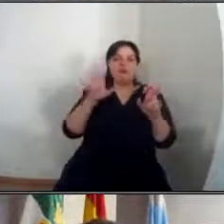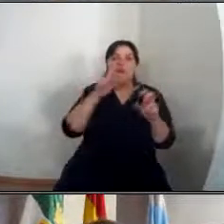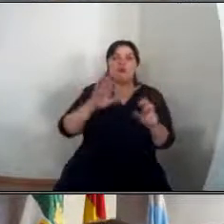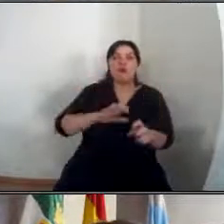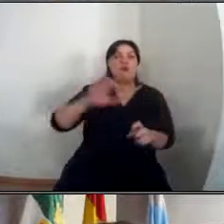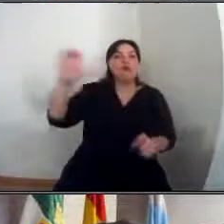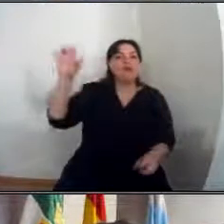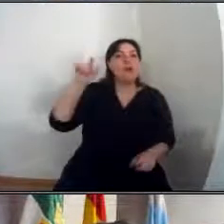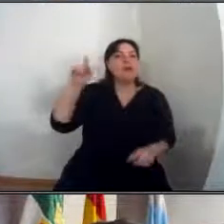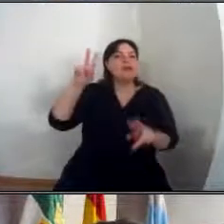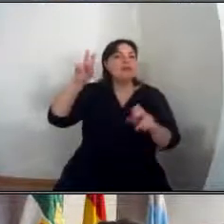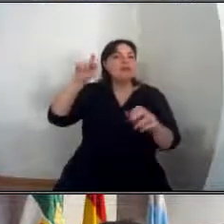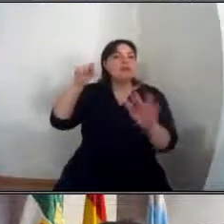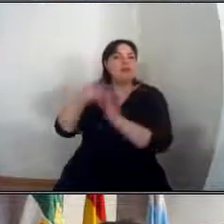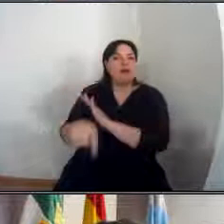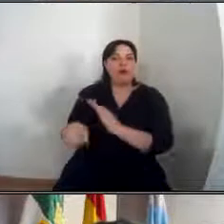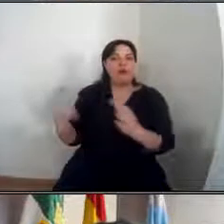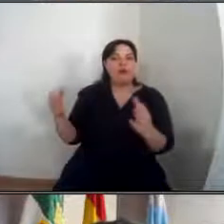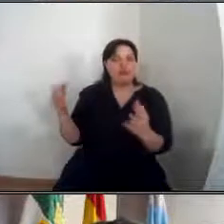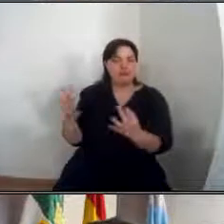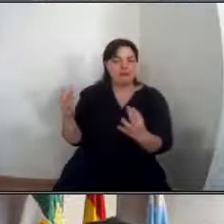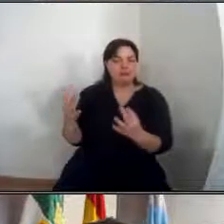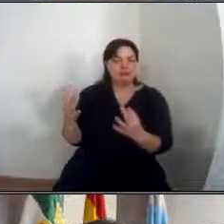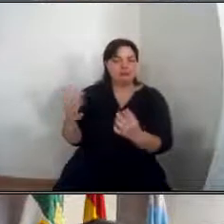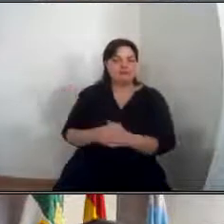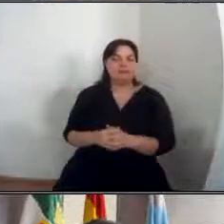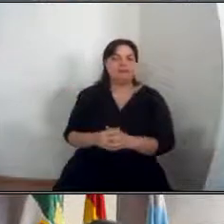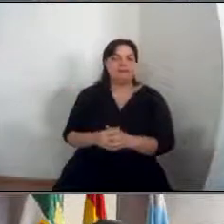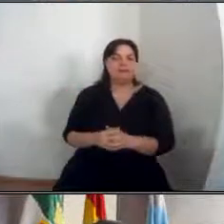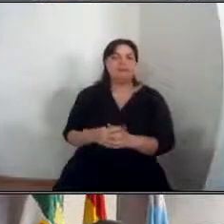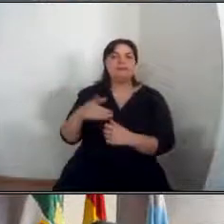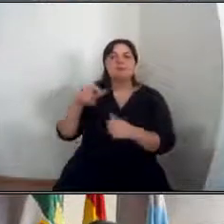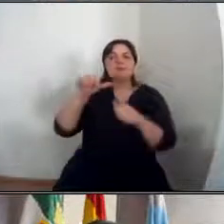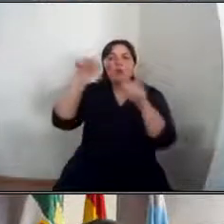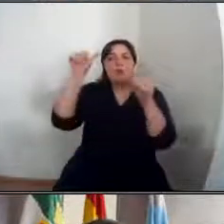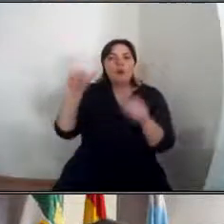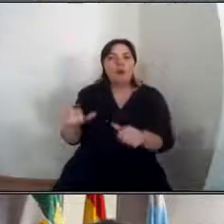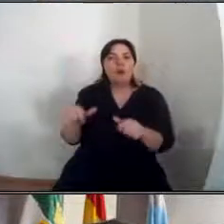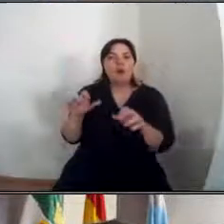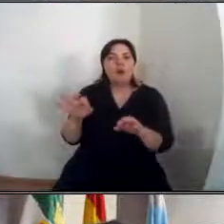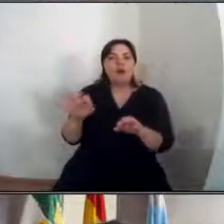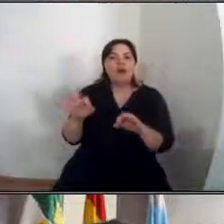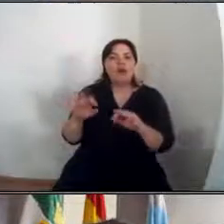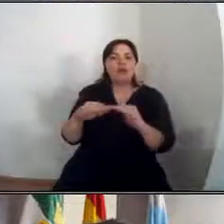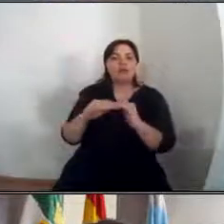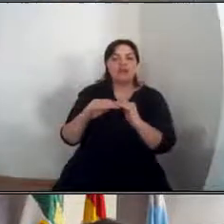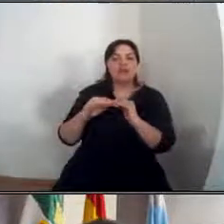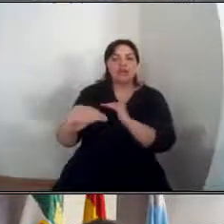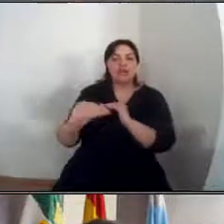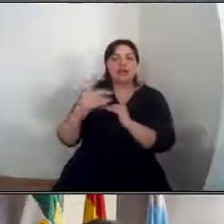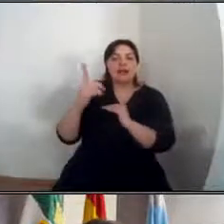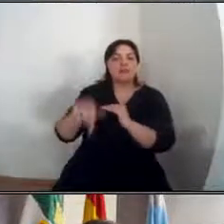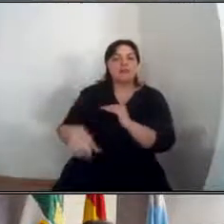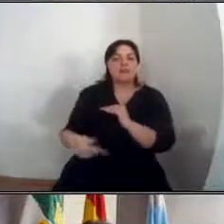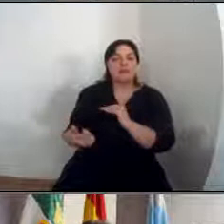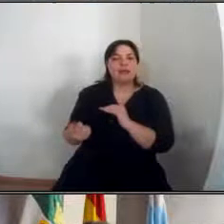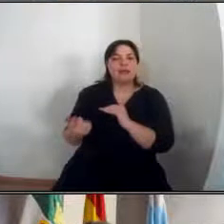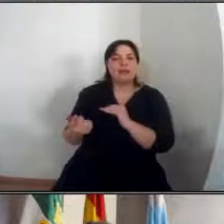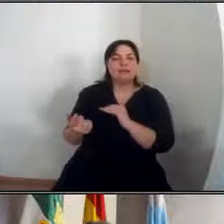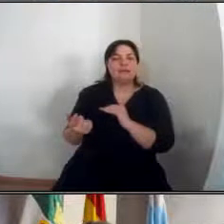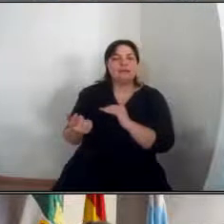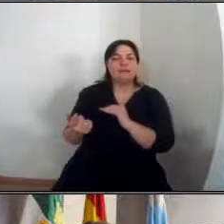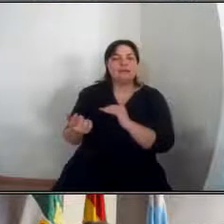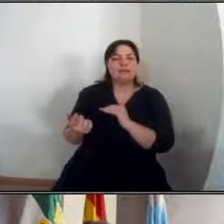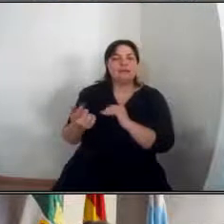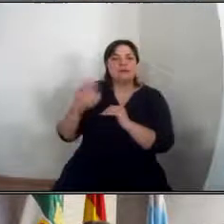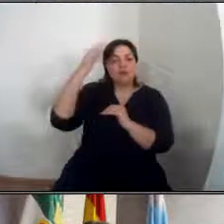de profundizar. Se debe profundizar en un modelo más sostenible, que es el que representa la